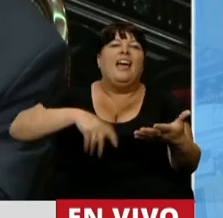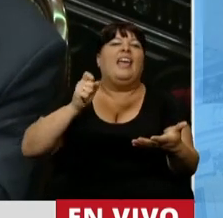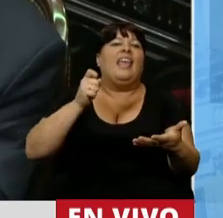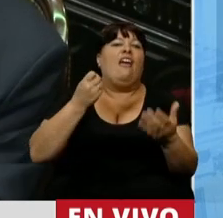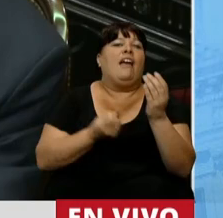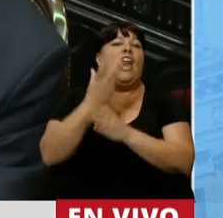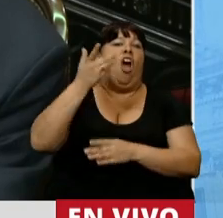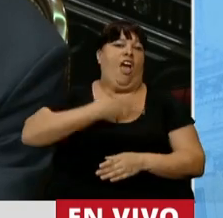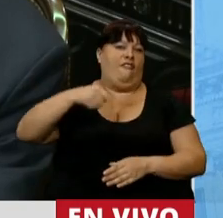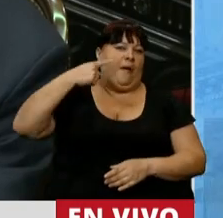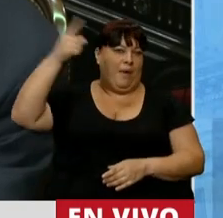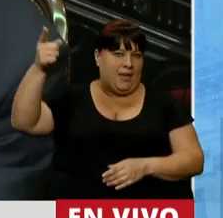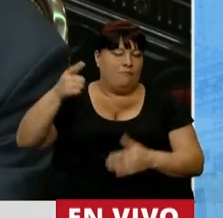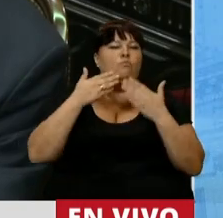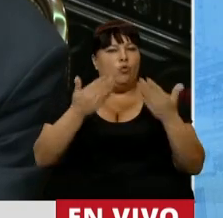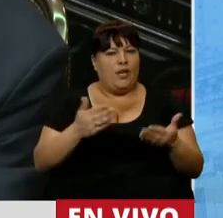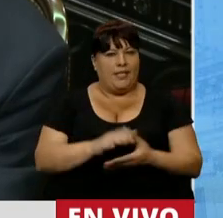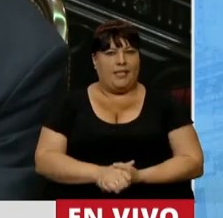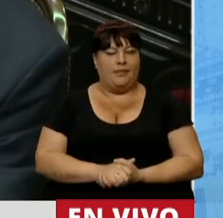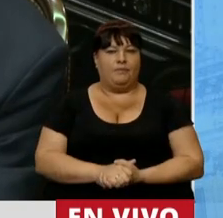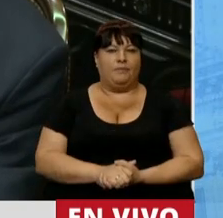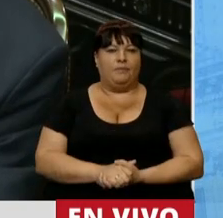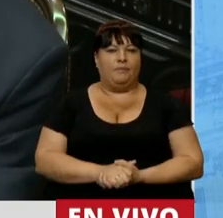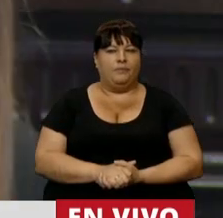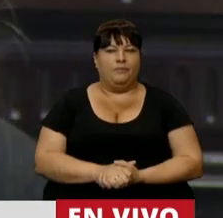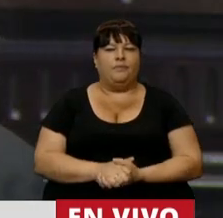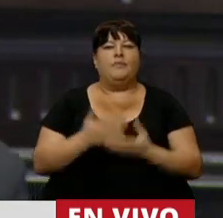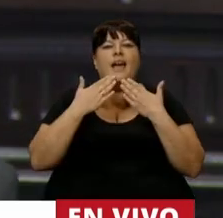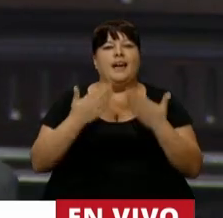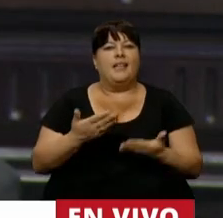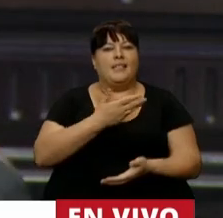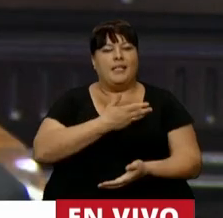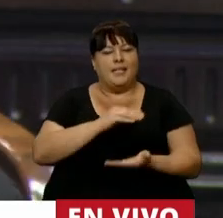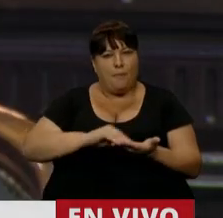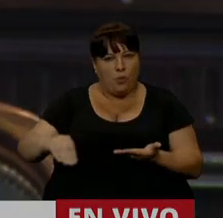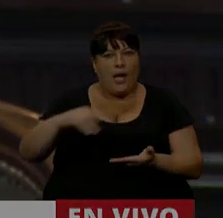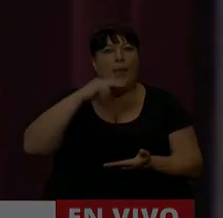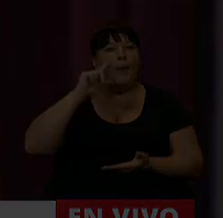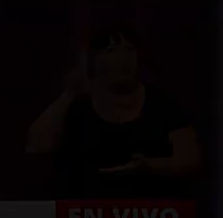por el Fondo Monetario Internacional. Muchas gracias. Gracias, diputada Villa.